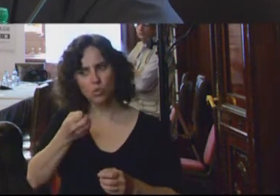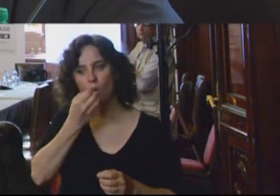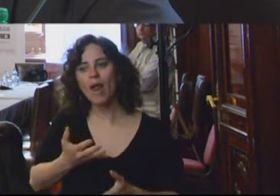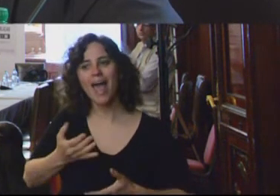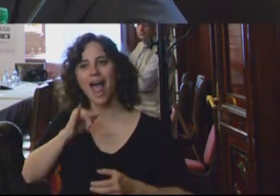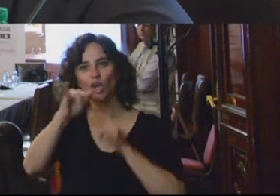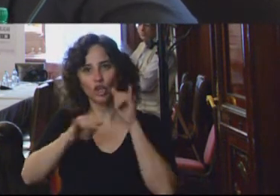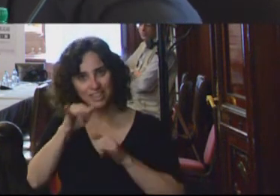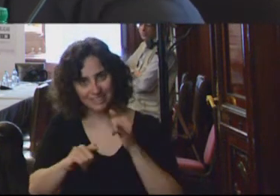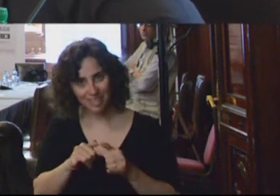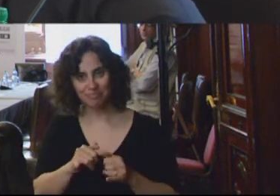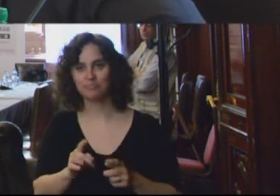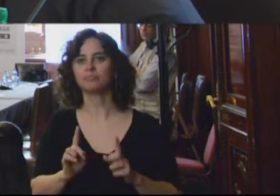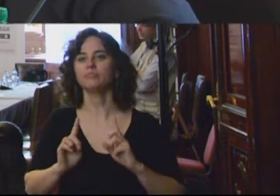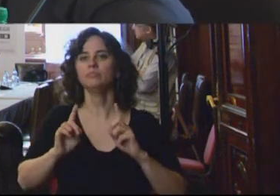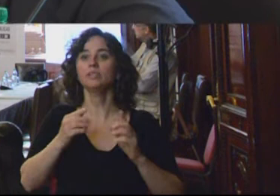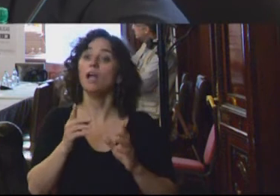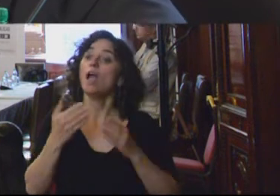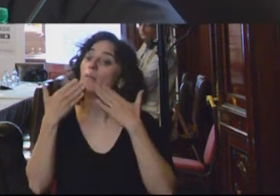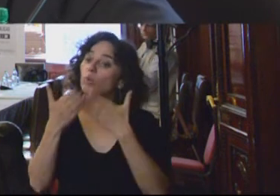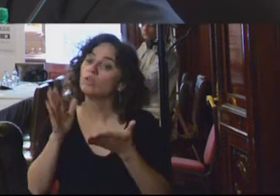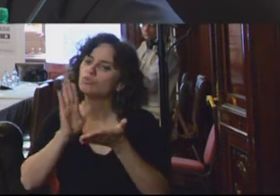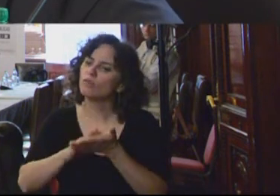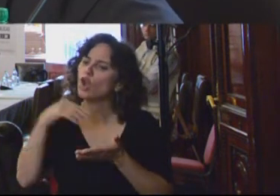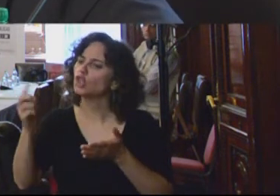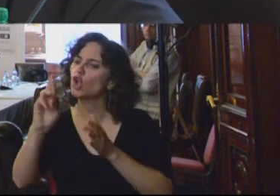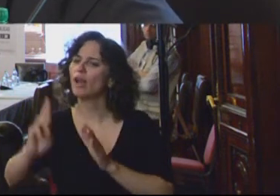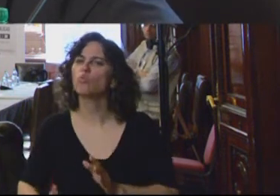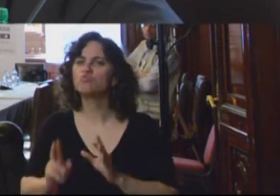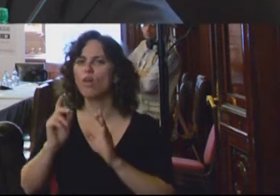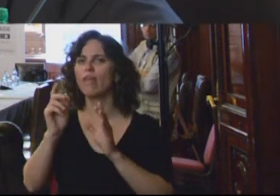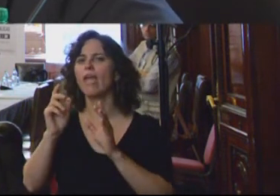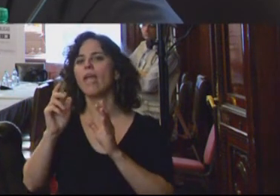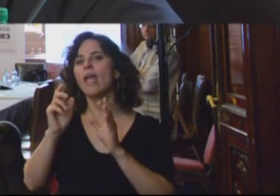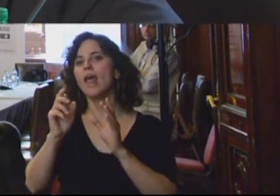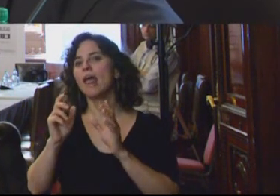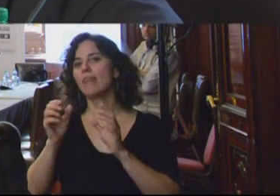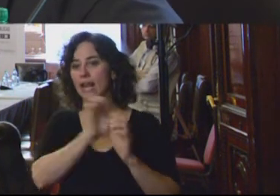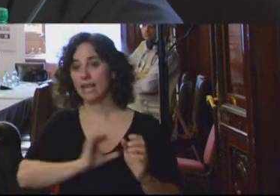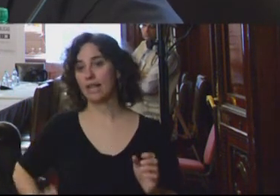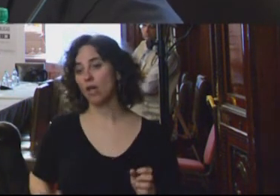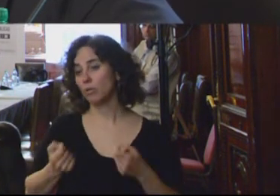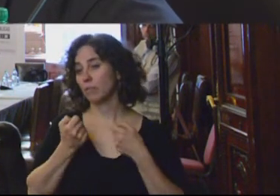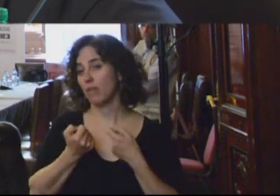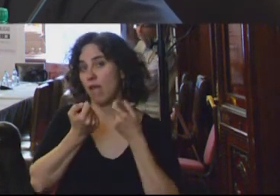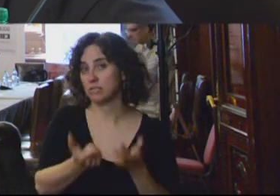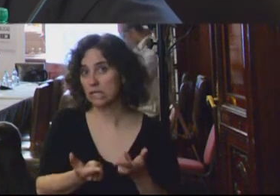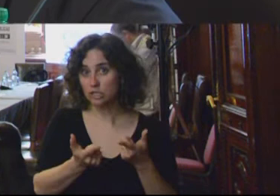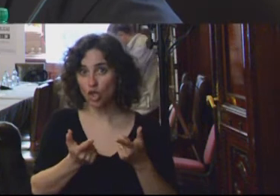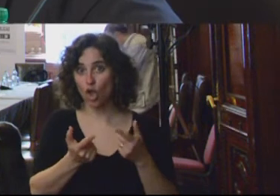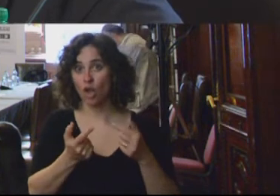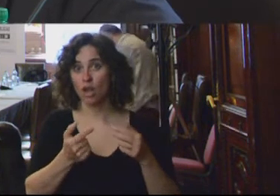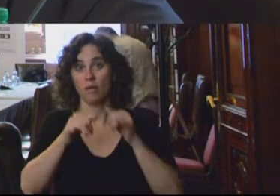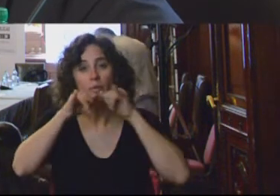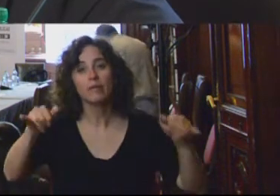La pregunta es respecto a otros recursos del Estado, como por ejemplo la asignación de publicidad oficial,